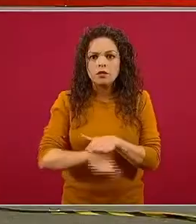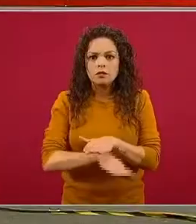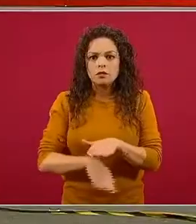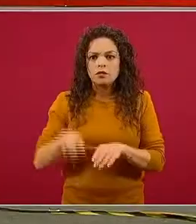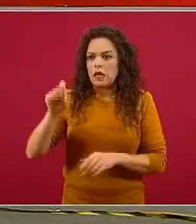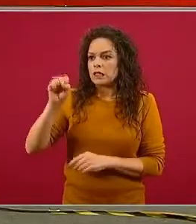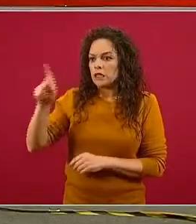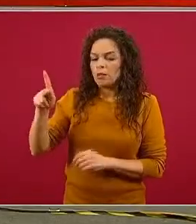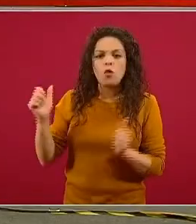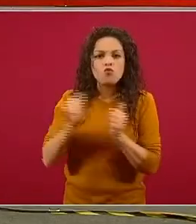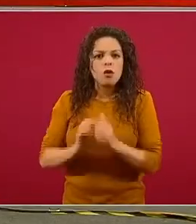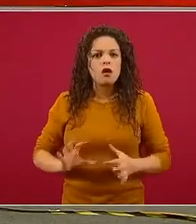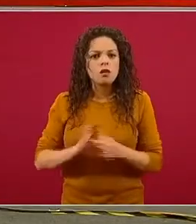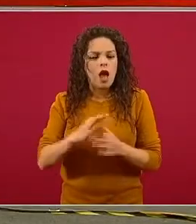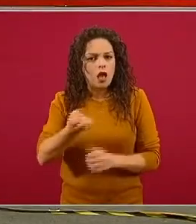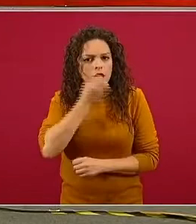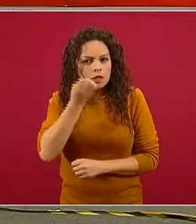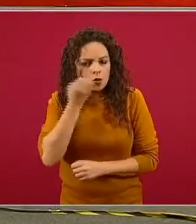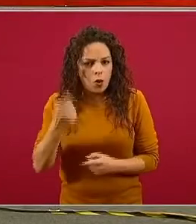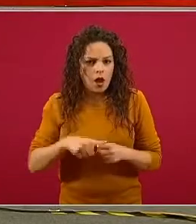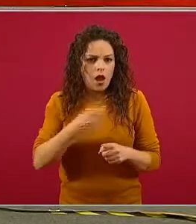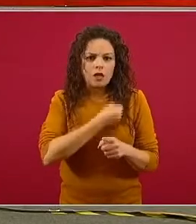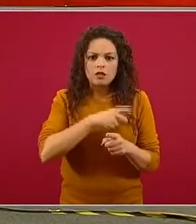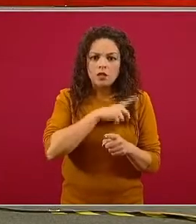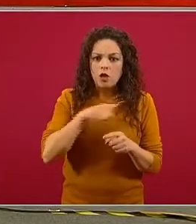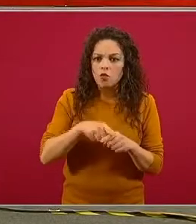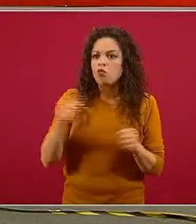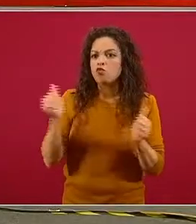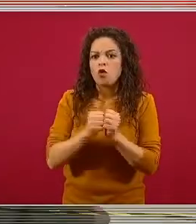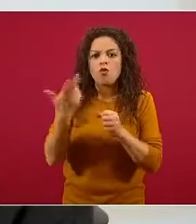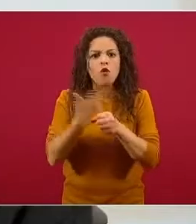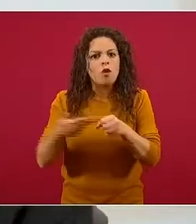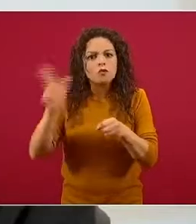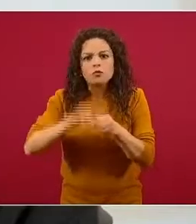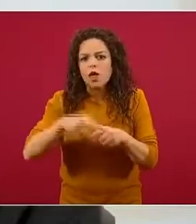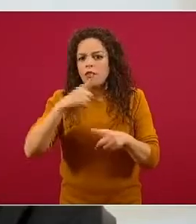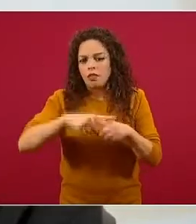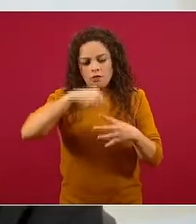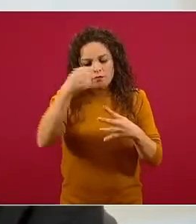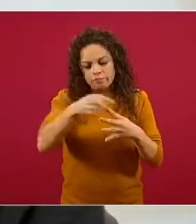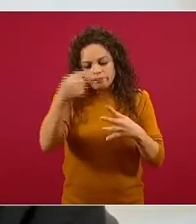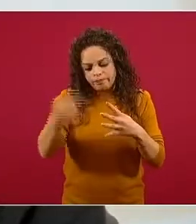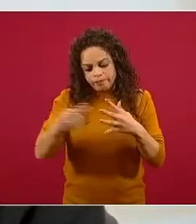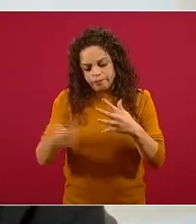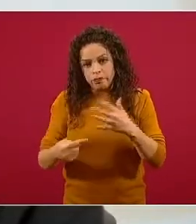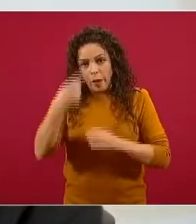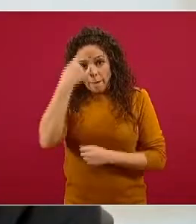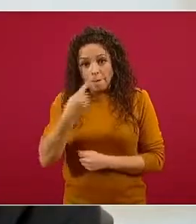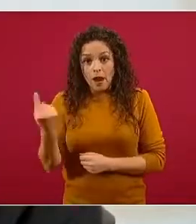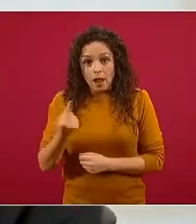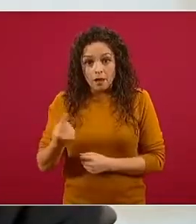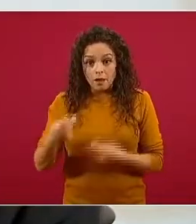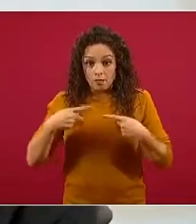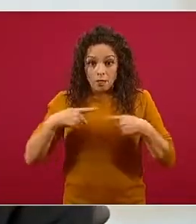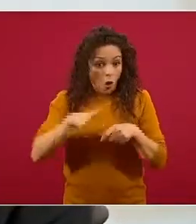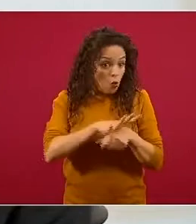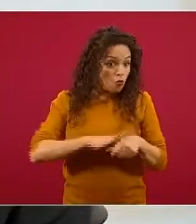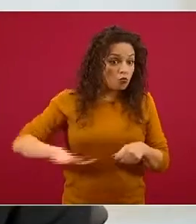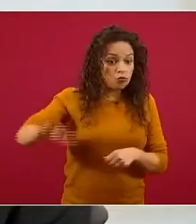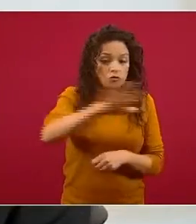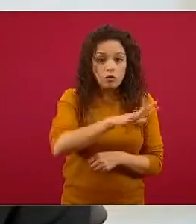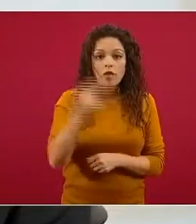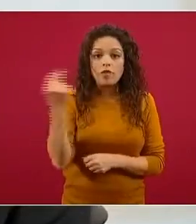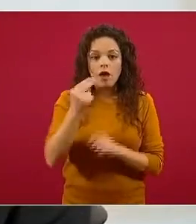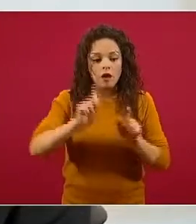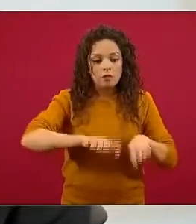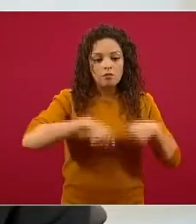sus escuelas, salud a través de sus hospitales, etcétera, para darle a la población lo que realmente